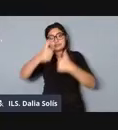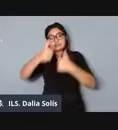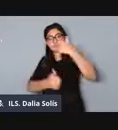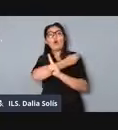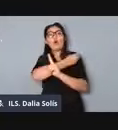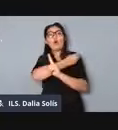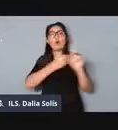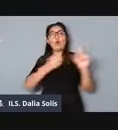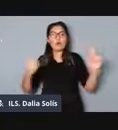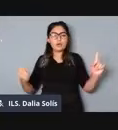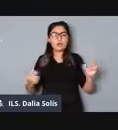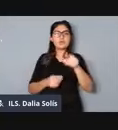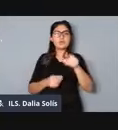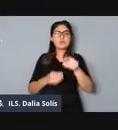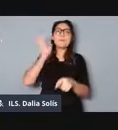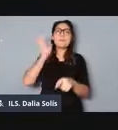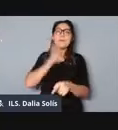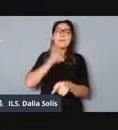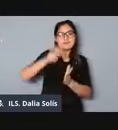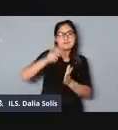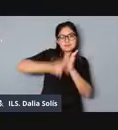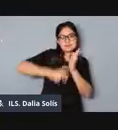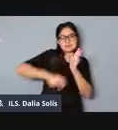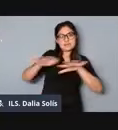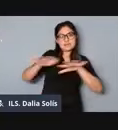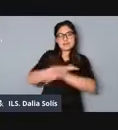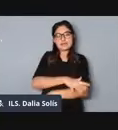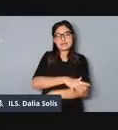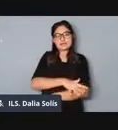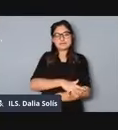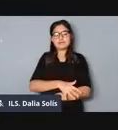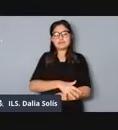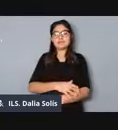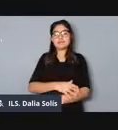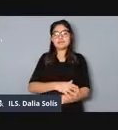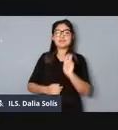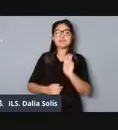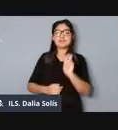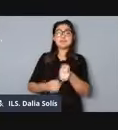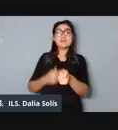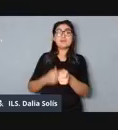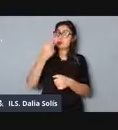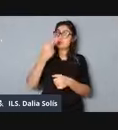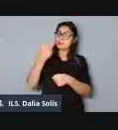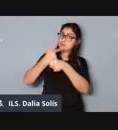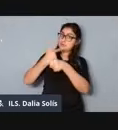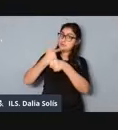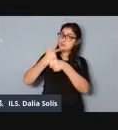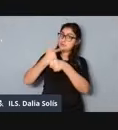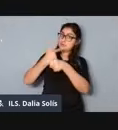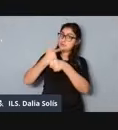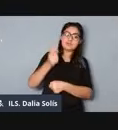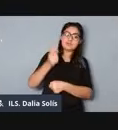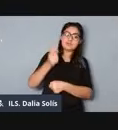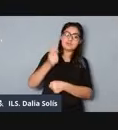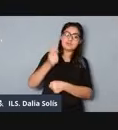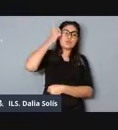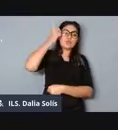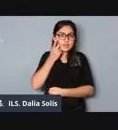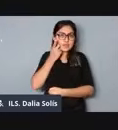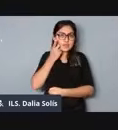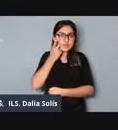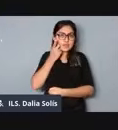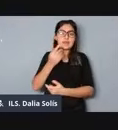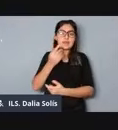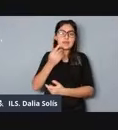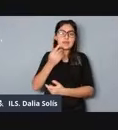cuenta que tienes que dormir, que tienes que comer, que tienes que descansar, que querías ver esa película, que querías relajarte, que te ibas hoy